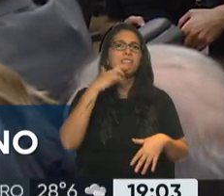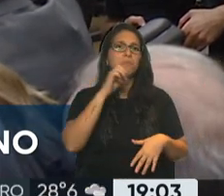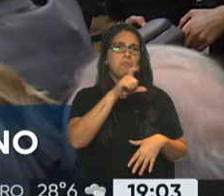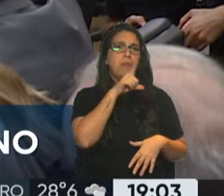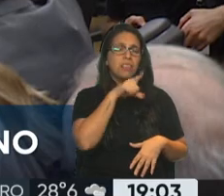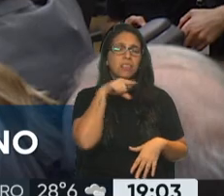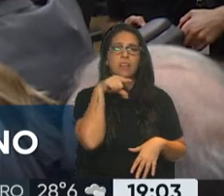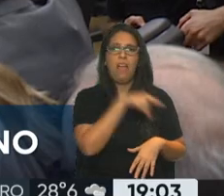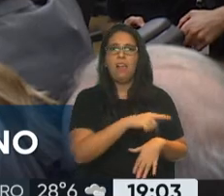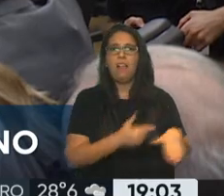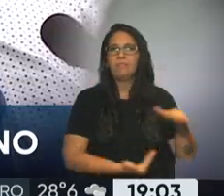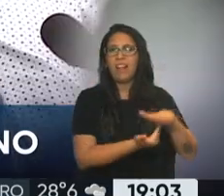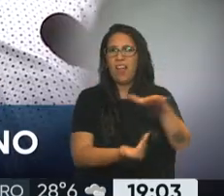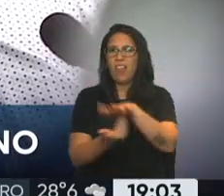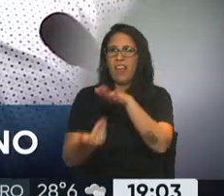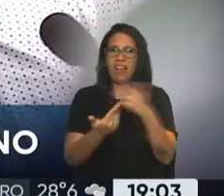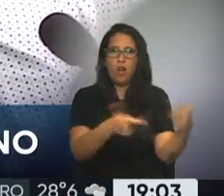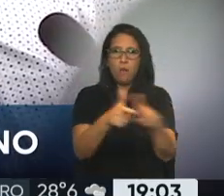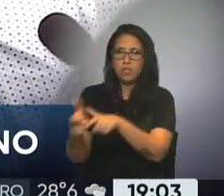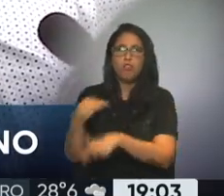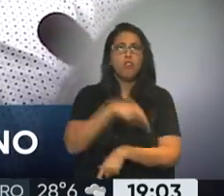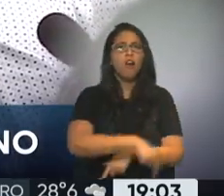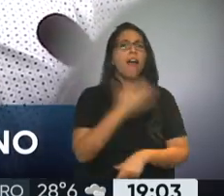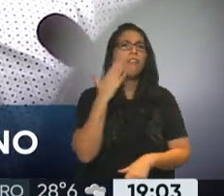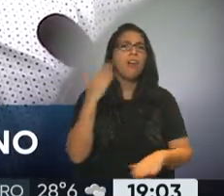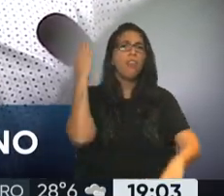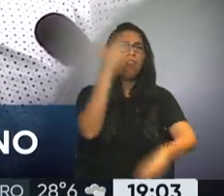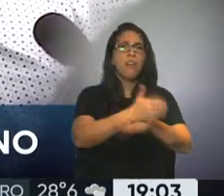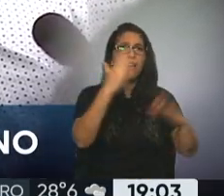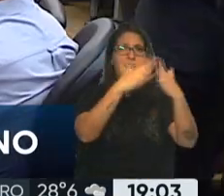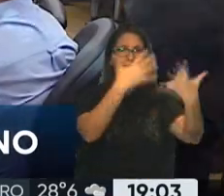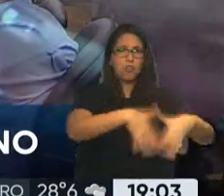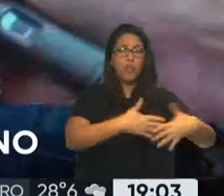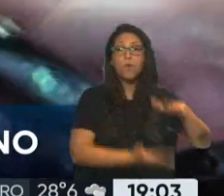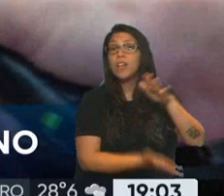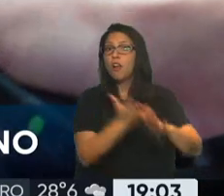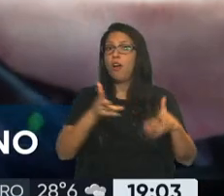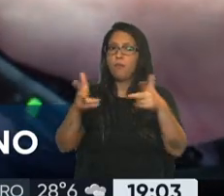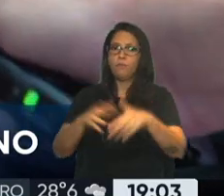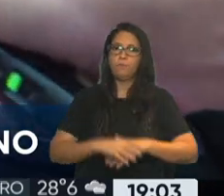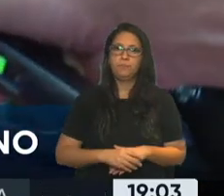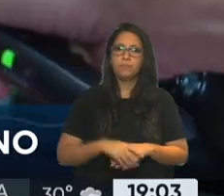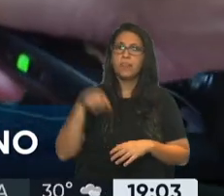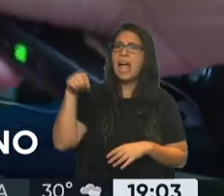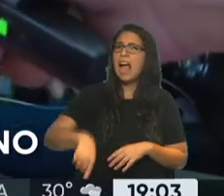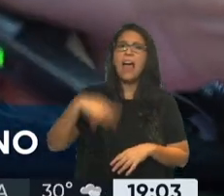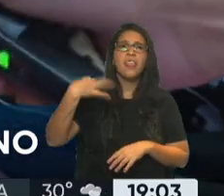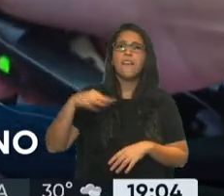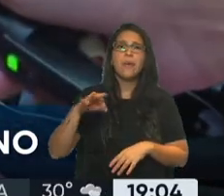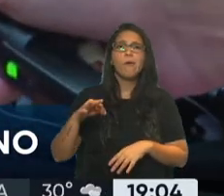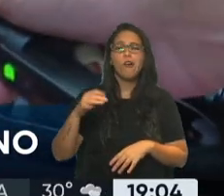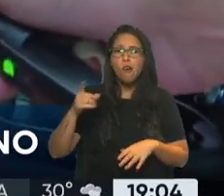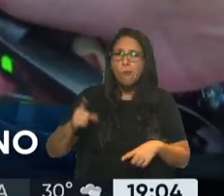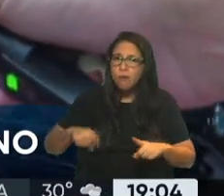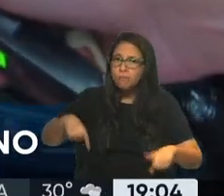quien esta tarde estuvo en la casa de gobierno y esto decía al salir de casa rosada Acá hay que dar vuelta a la página apuntar